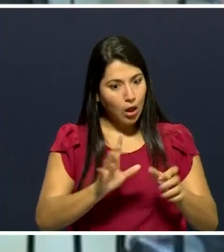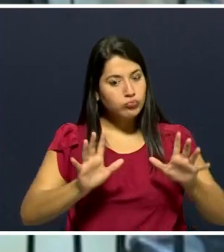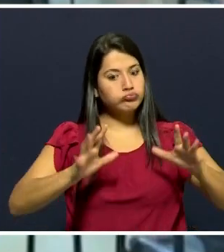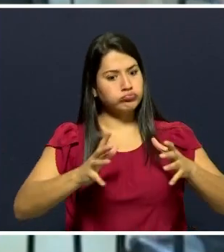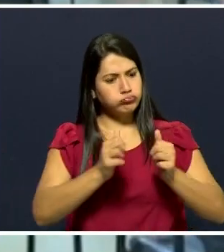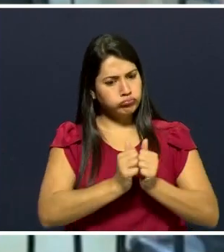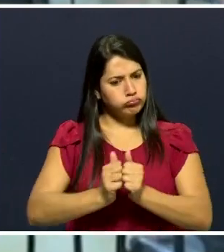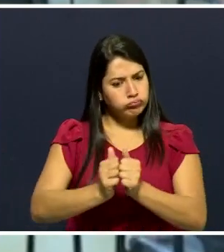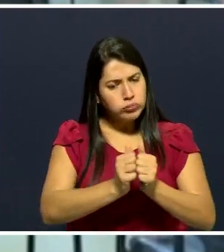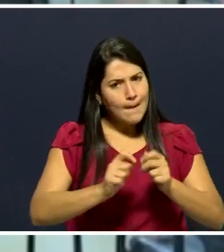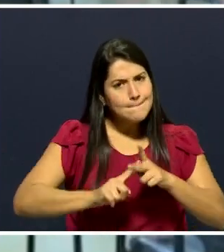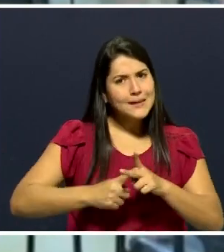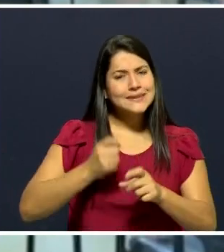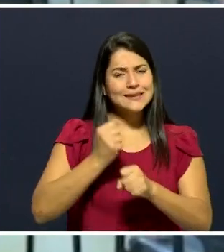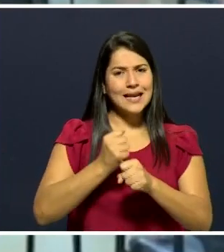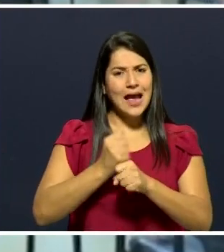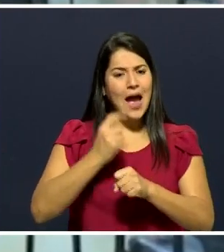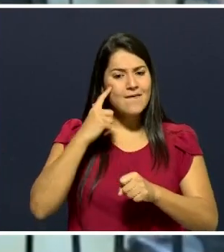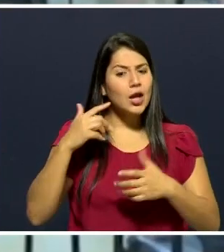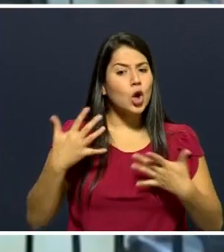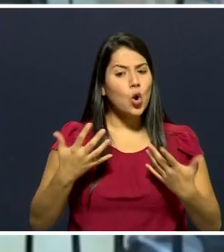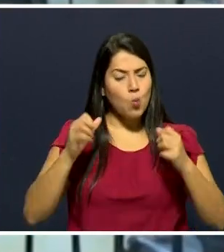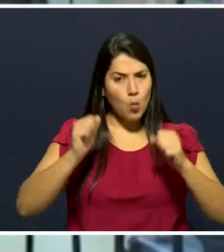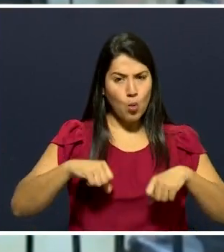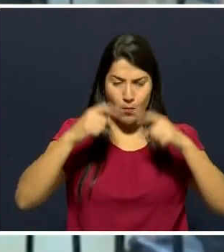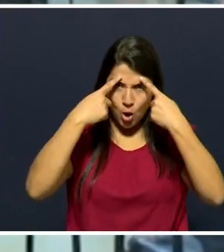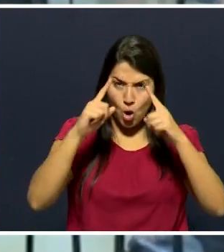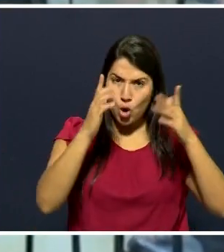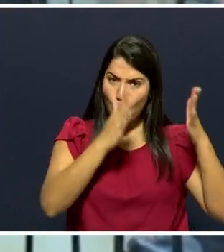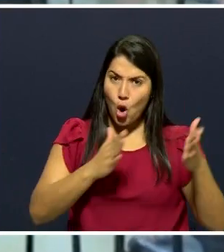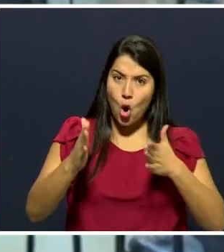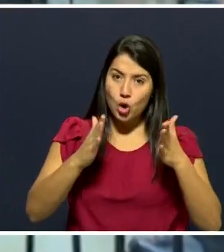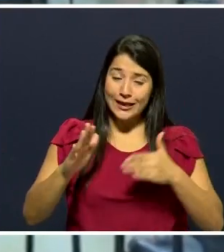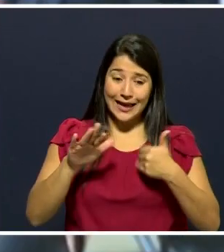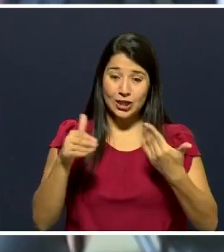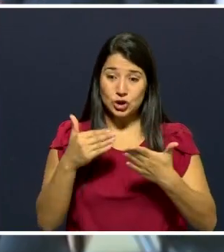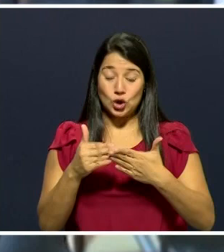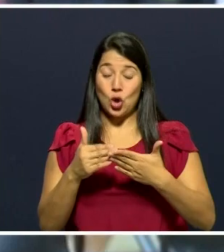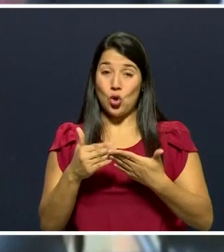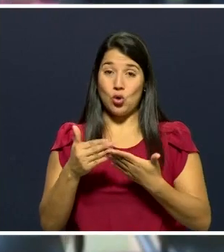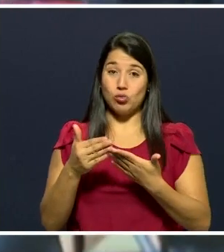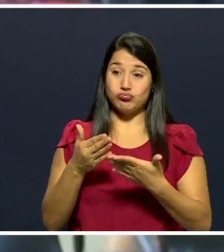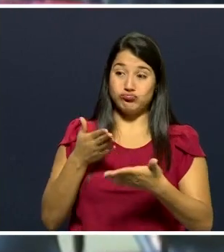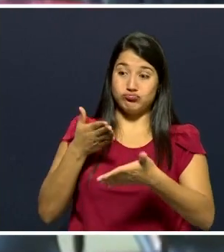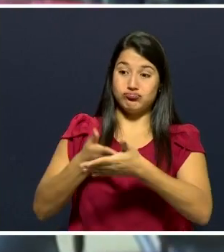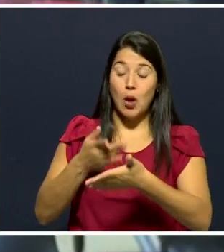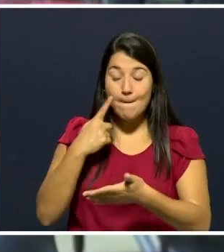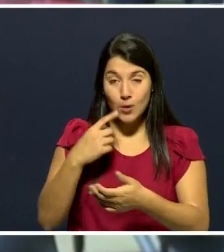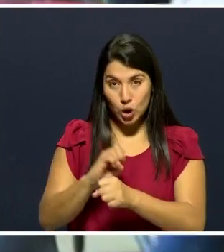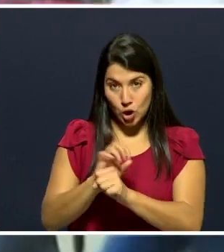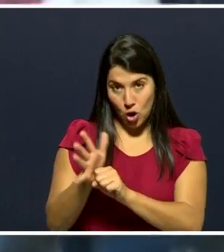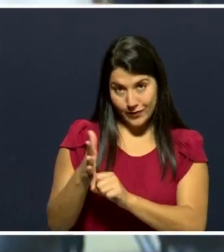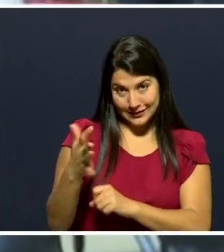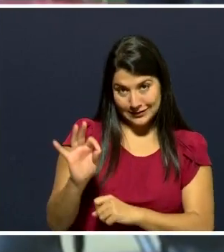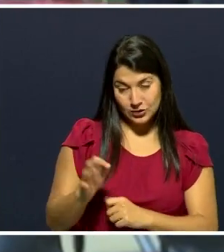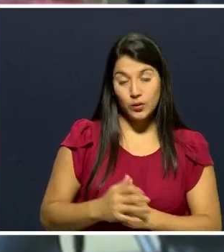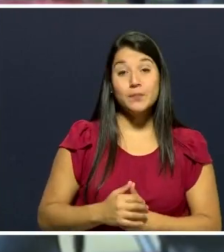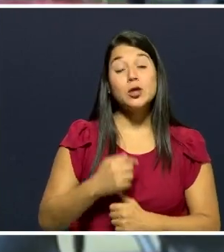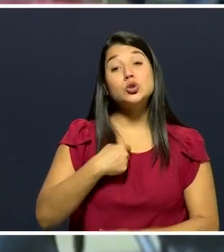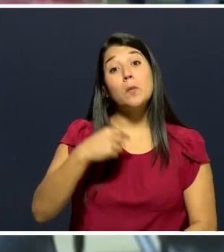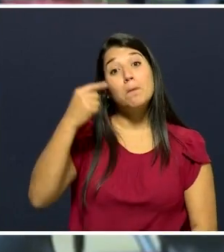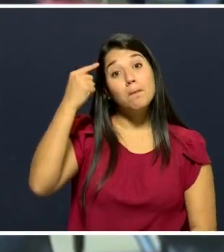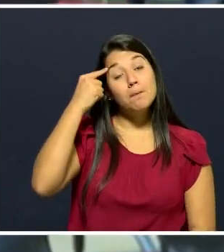a trabajar a ver cómo hacemos para ordenar todo esto que ha pasado o que ha provocado el COVID-19. Mire, yo creo que el enfoque de Liberación Nacional